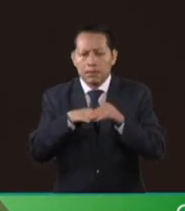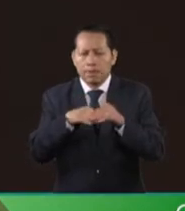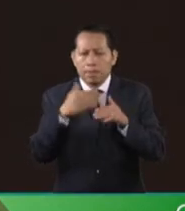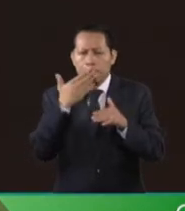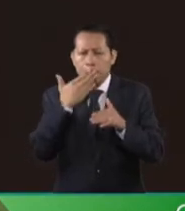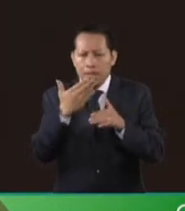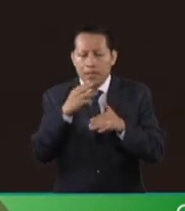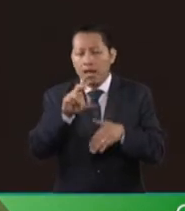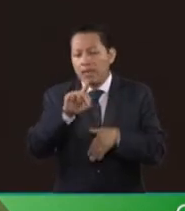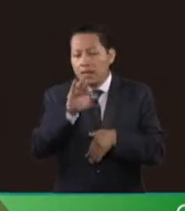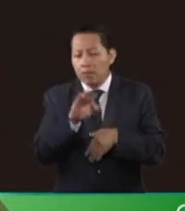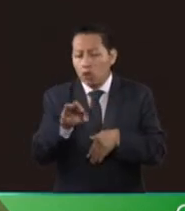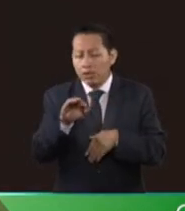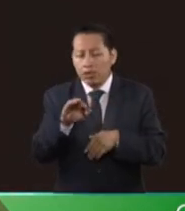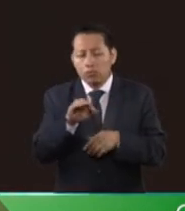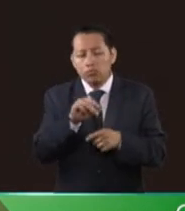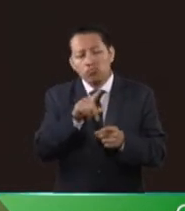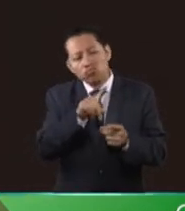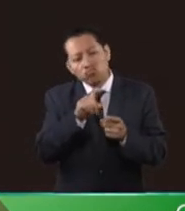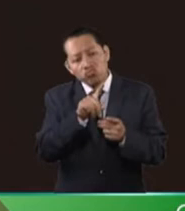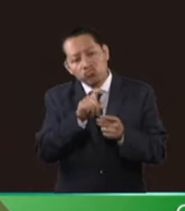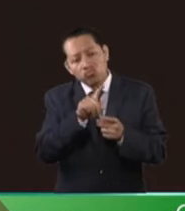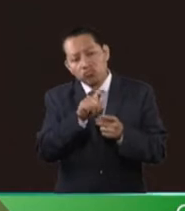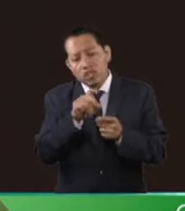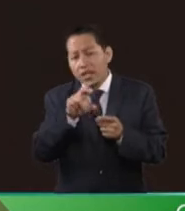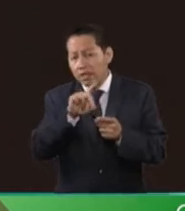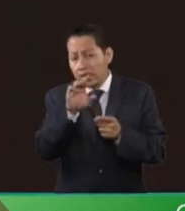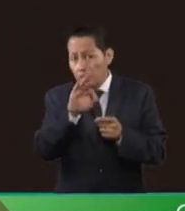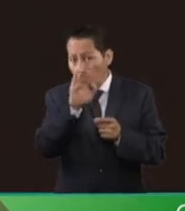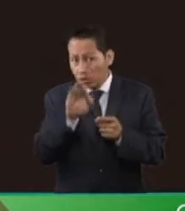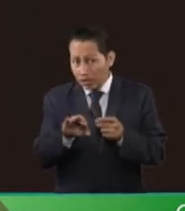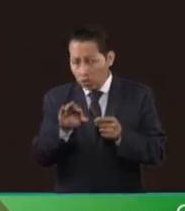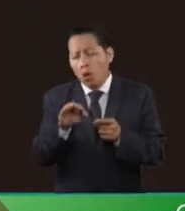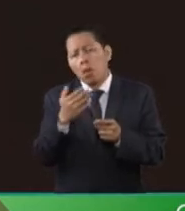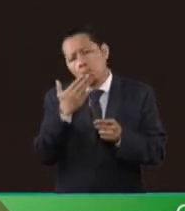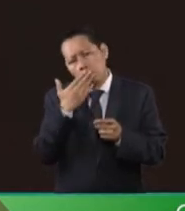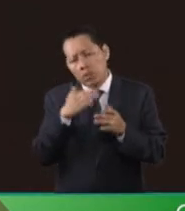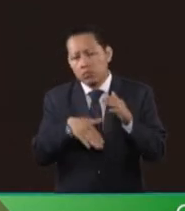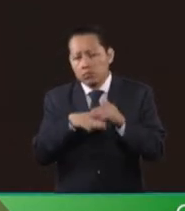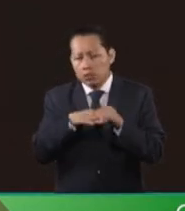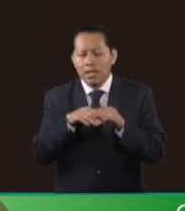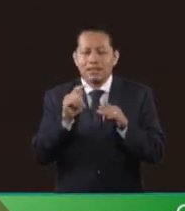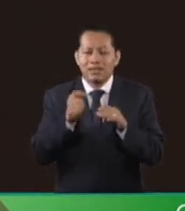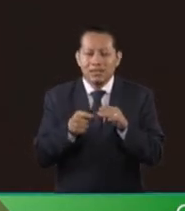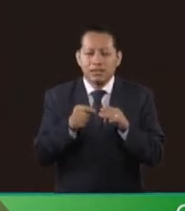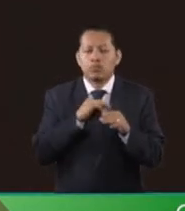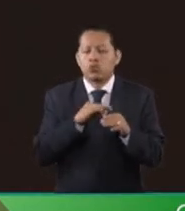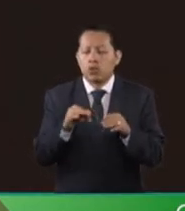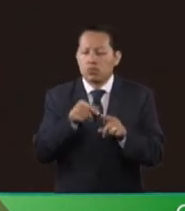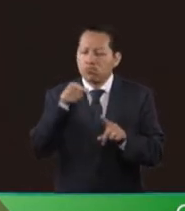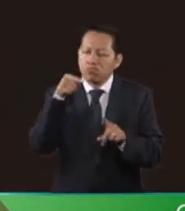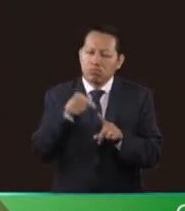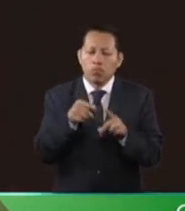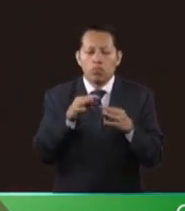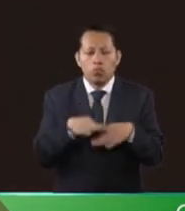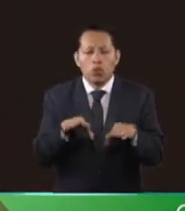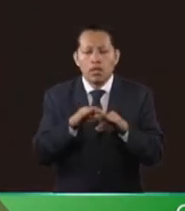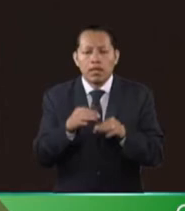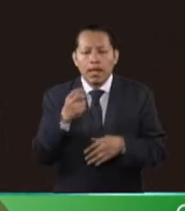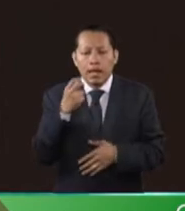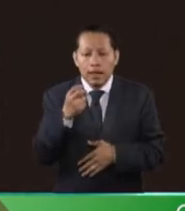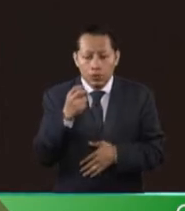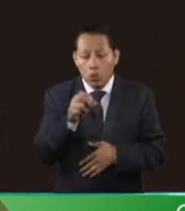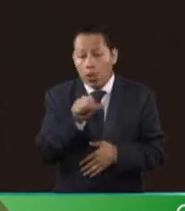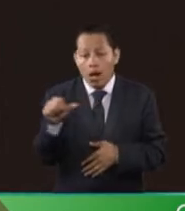una percepción que se tenga en la materia de manutención, es también poner el énfasis en que para eso a